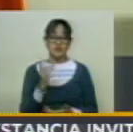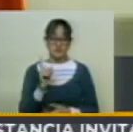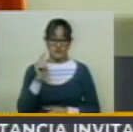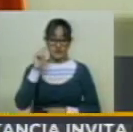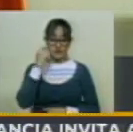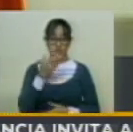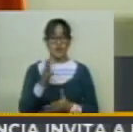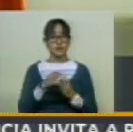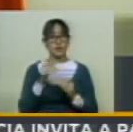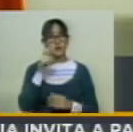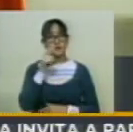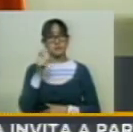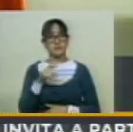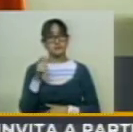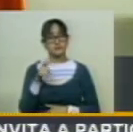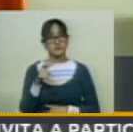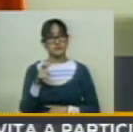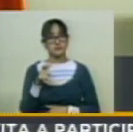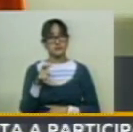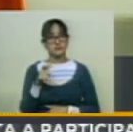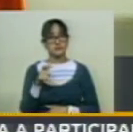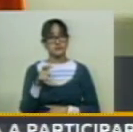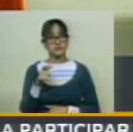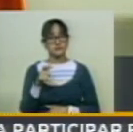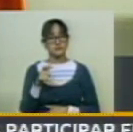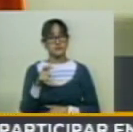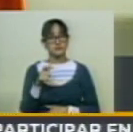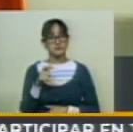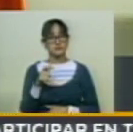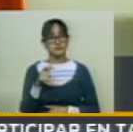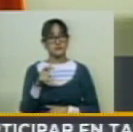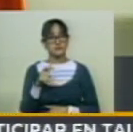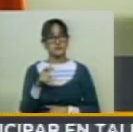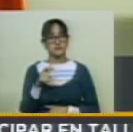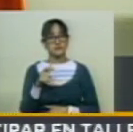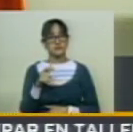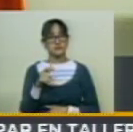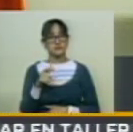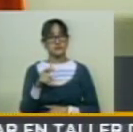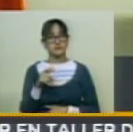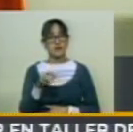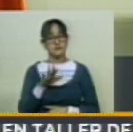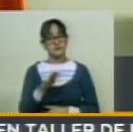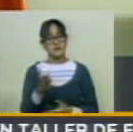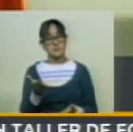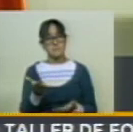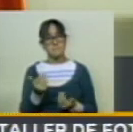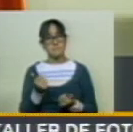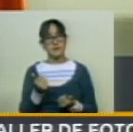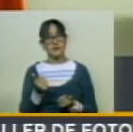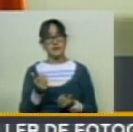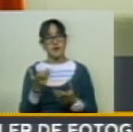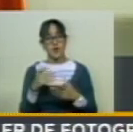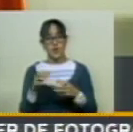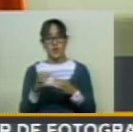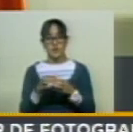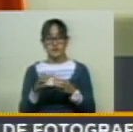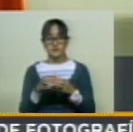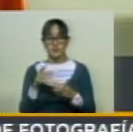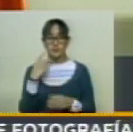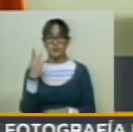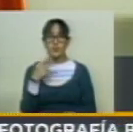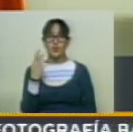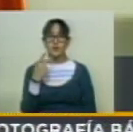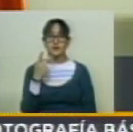la ciudadanía, hacer hincapié y énfasis en esto, porque así nos lo han pedido las organizaciones